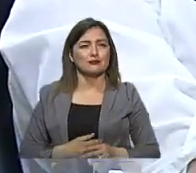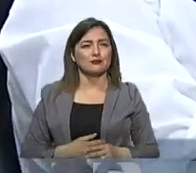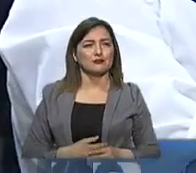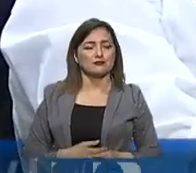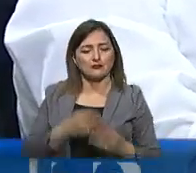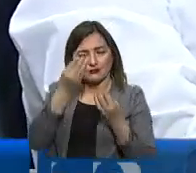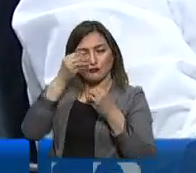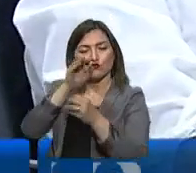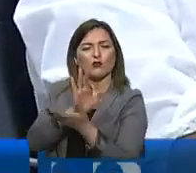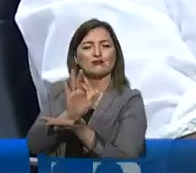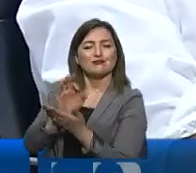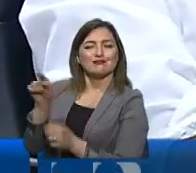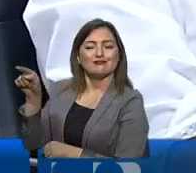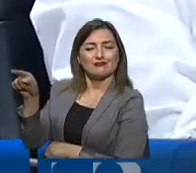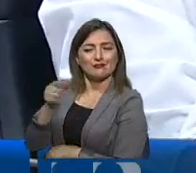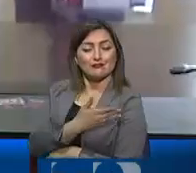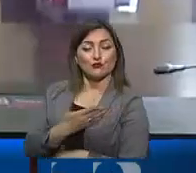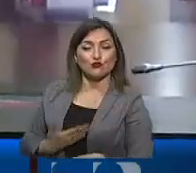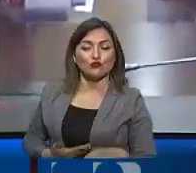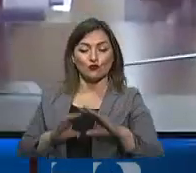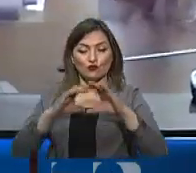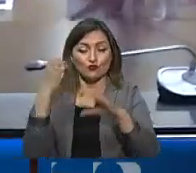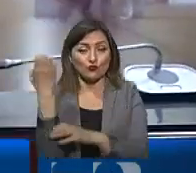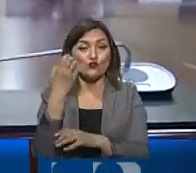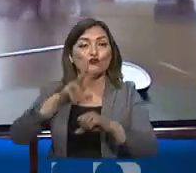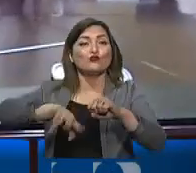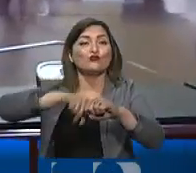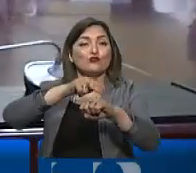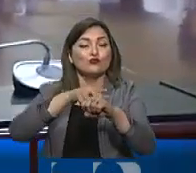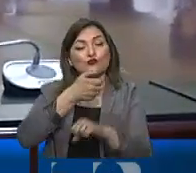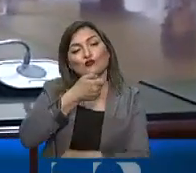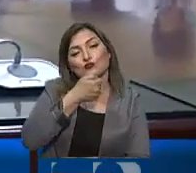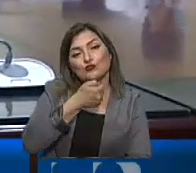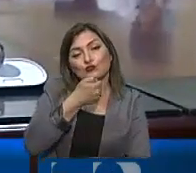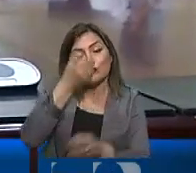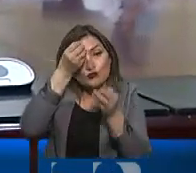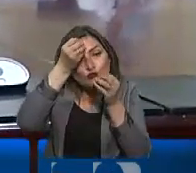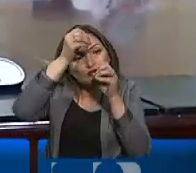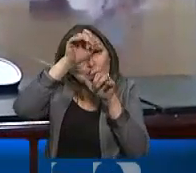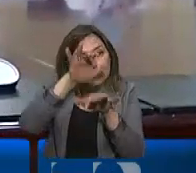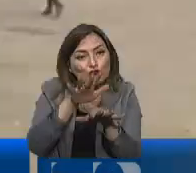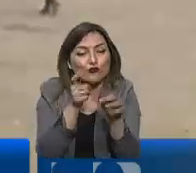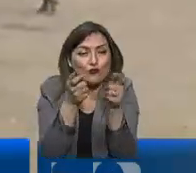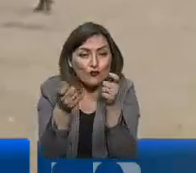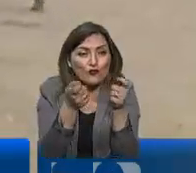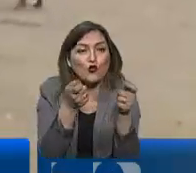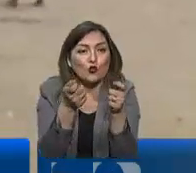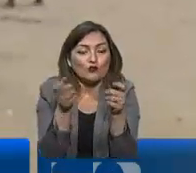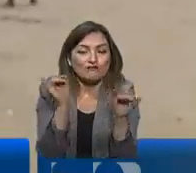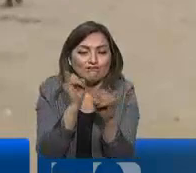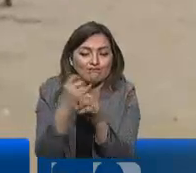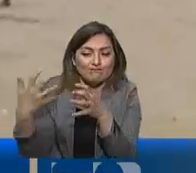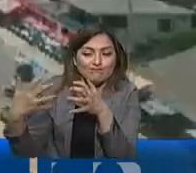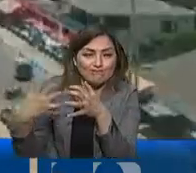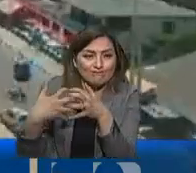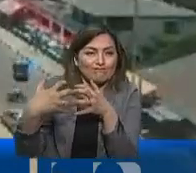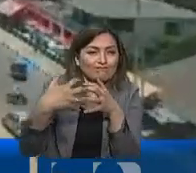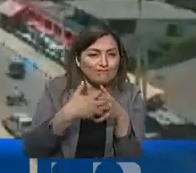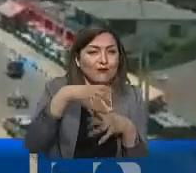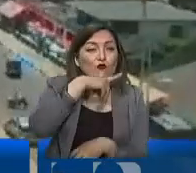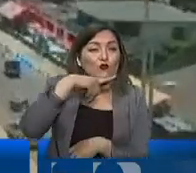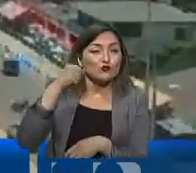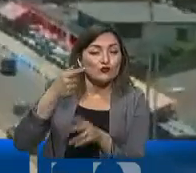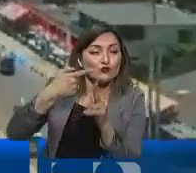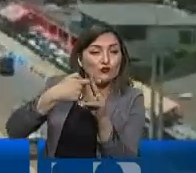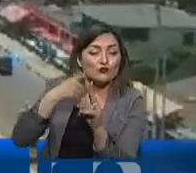que dio el presidente del codeh nacional juan zapata durante una rueda de prensa para informar sobre los operativos interinstitucionales para el feriado que